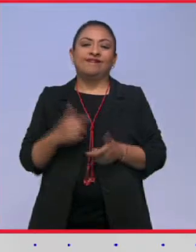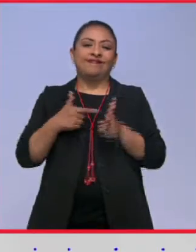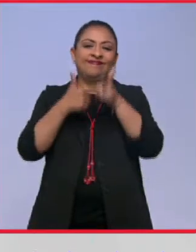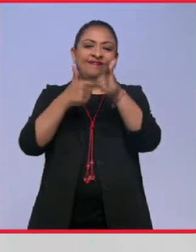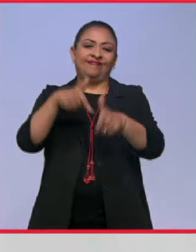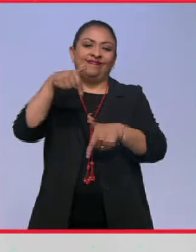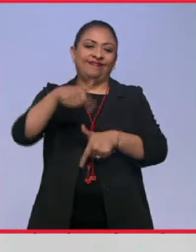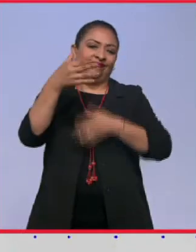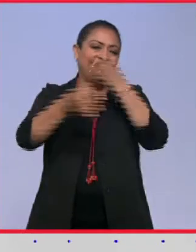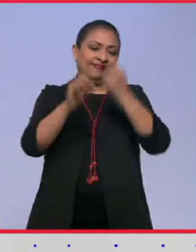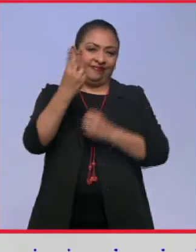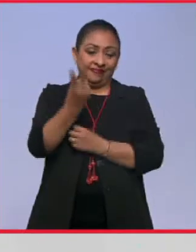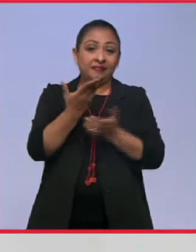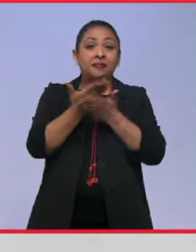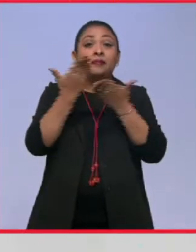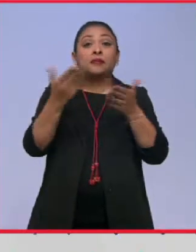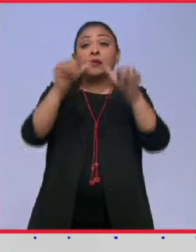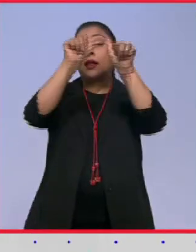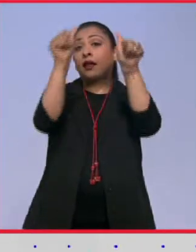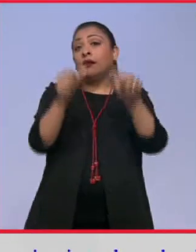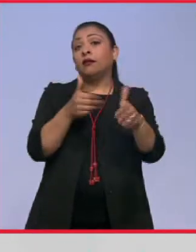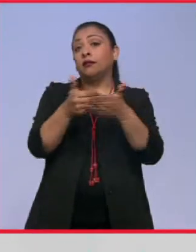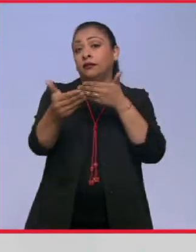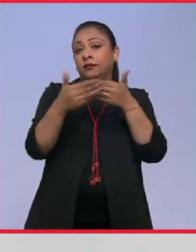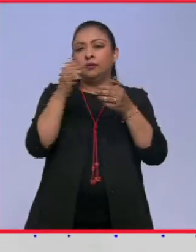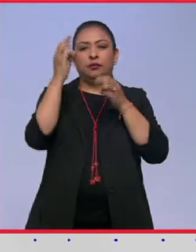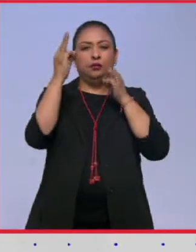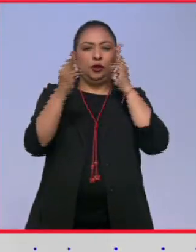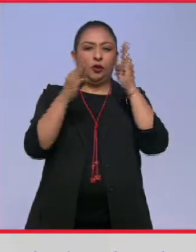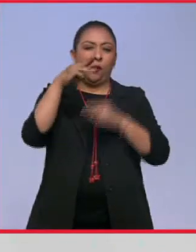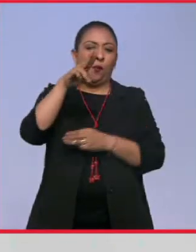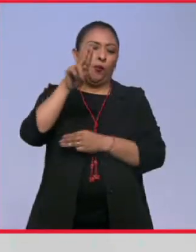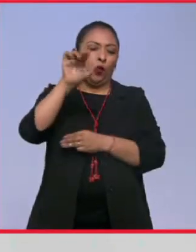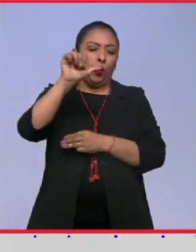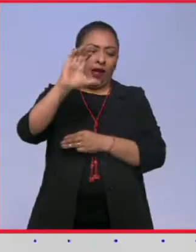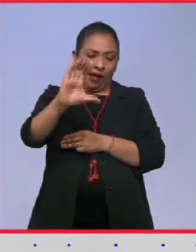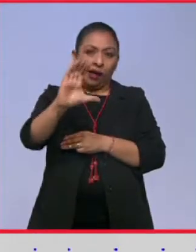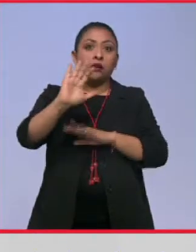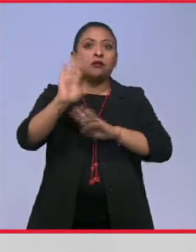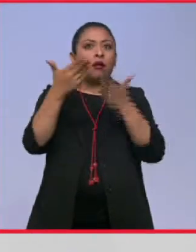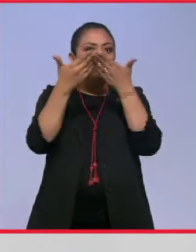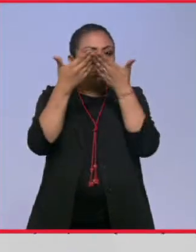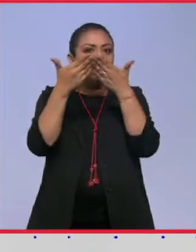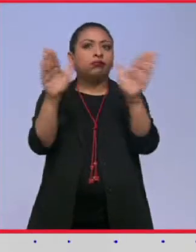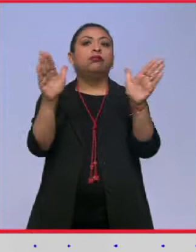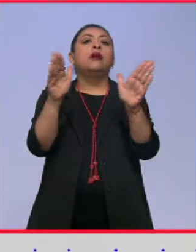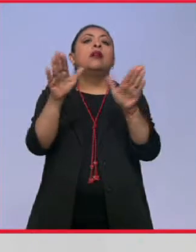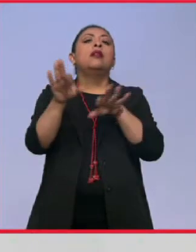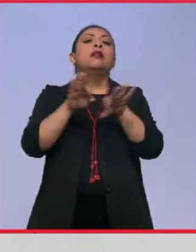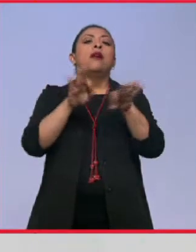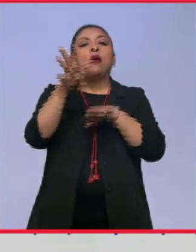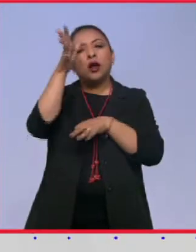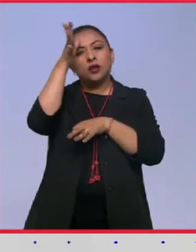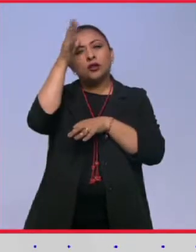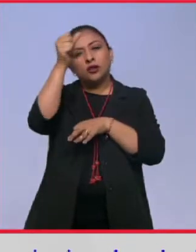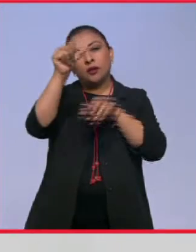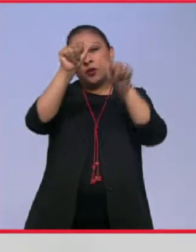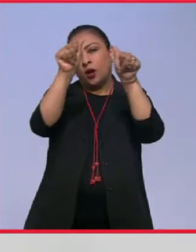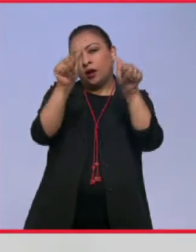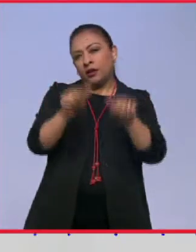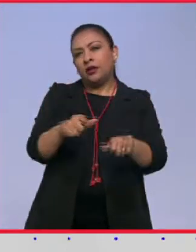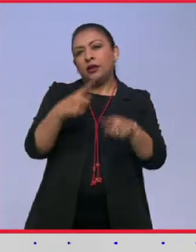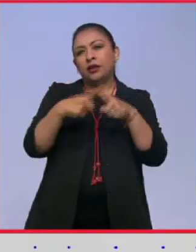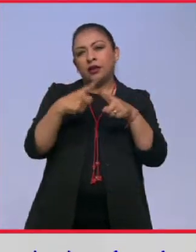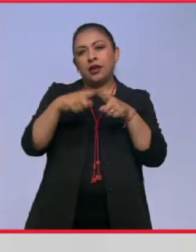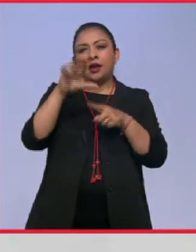Continuamos aquí en Noticias 22, ahora con Arte Contemporáneo. El Museo Universitario de Arte Contemporáneo ya abrió sus puertas al trabajo conceptual y artístico que